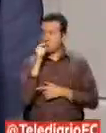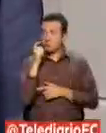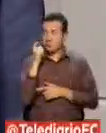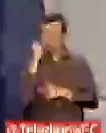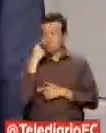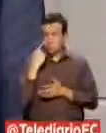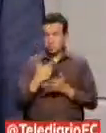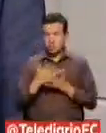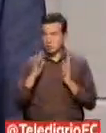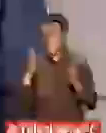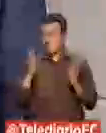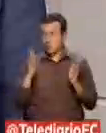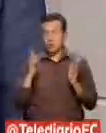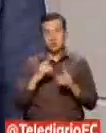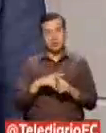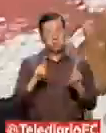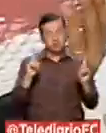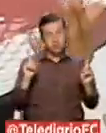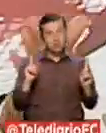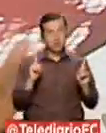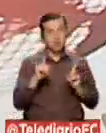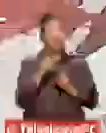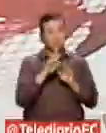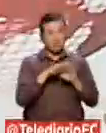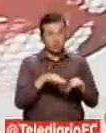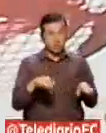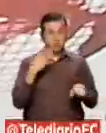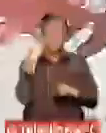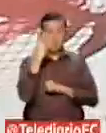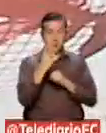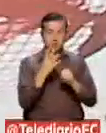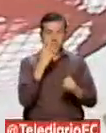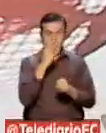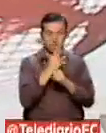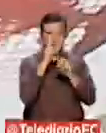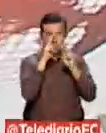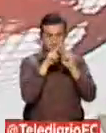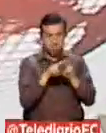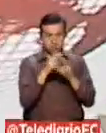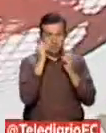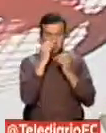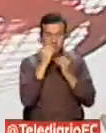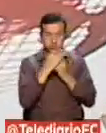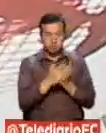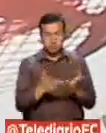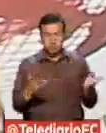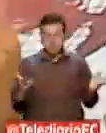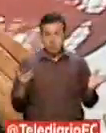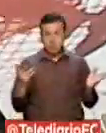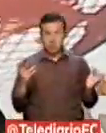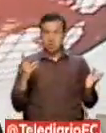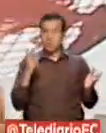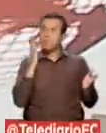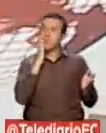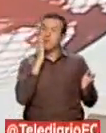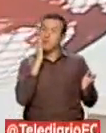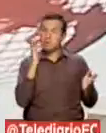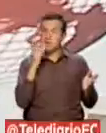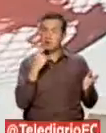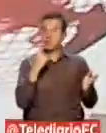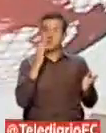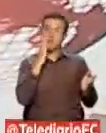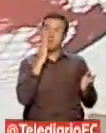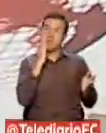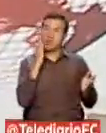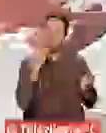compruebo. Cuando... Pues, por ejemplo, quienes estudiamos 4 años para verificar, pues sabemos que, pues, si, aunque sea nuestra mamá, como enseñaron siempre en la